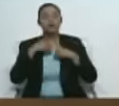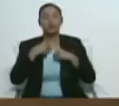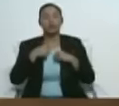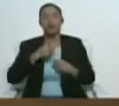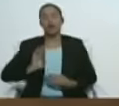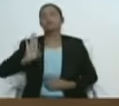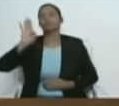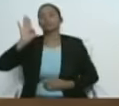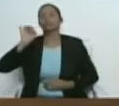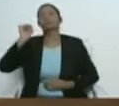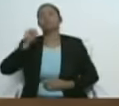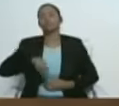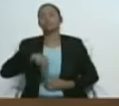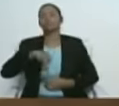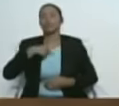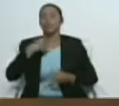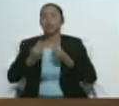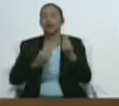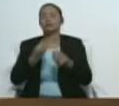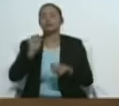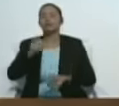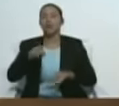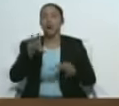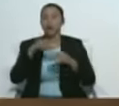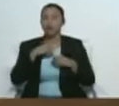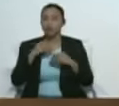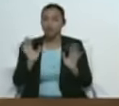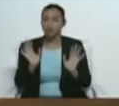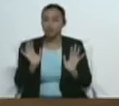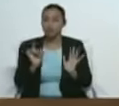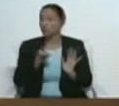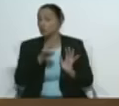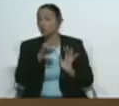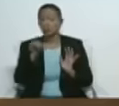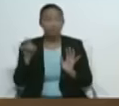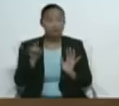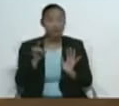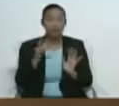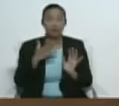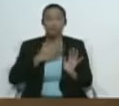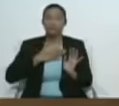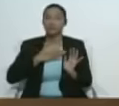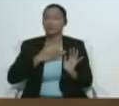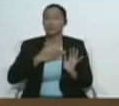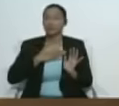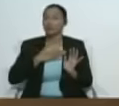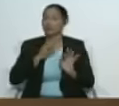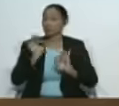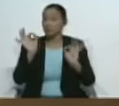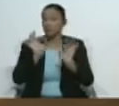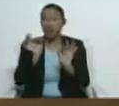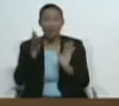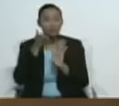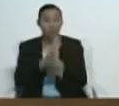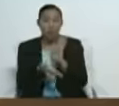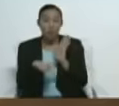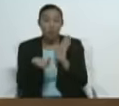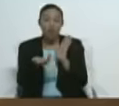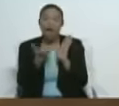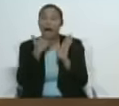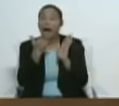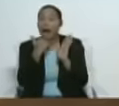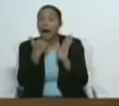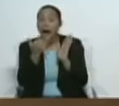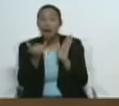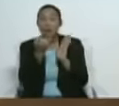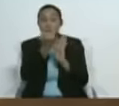hechos si usted no tiene nada que ver con la inscripción que en ese momento Está